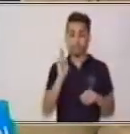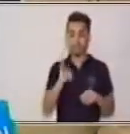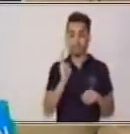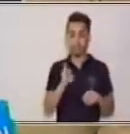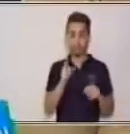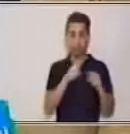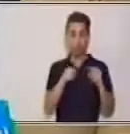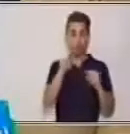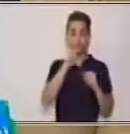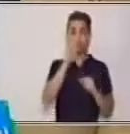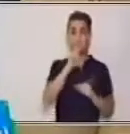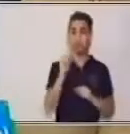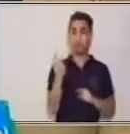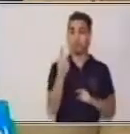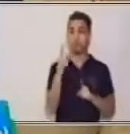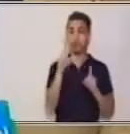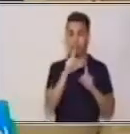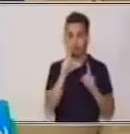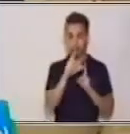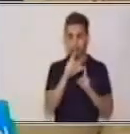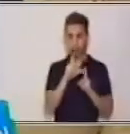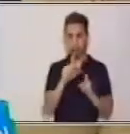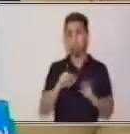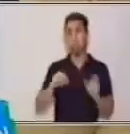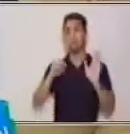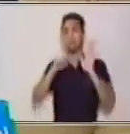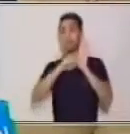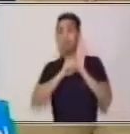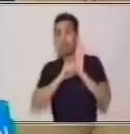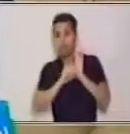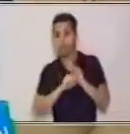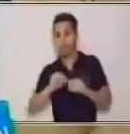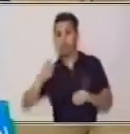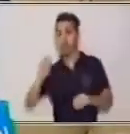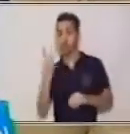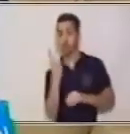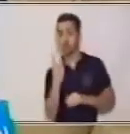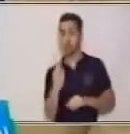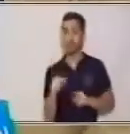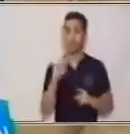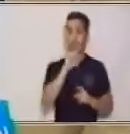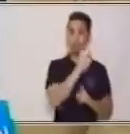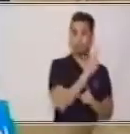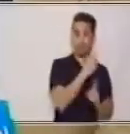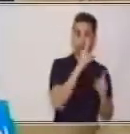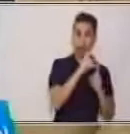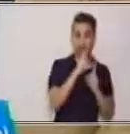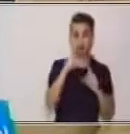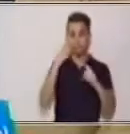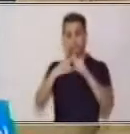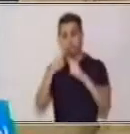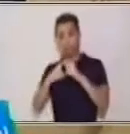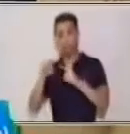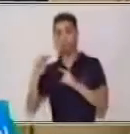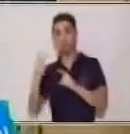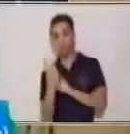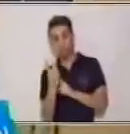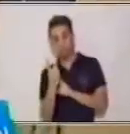término menos el doble del primer término por el segundo,